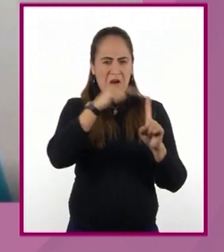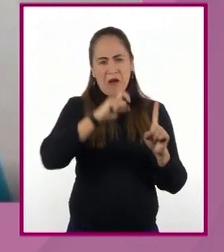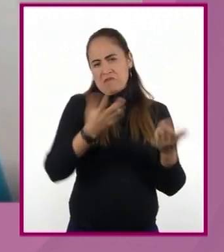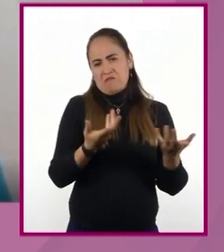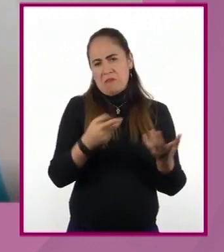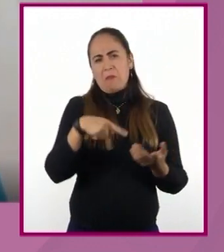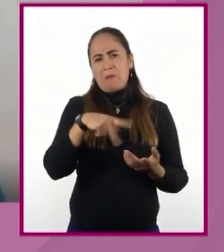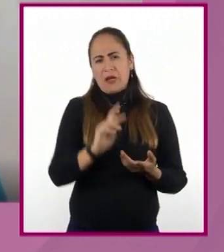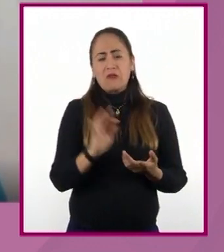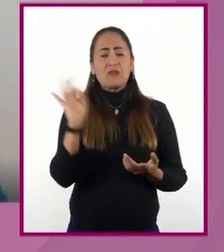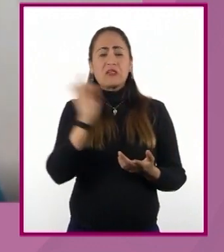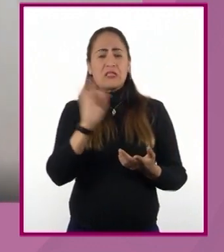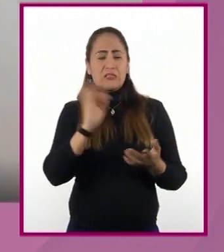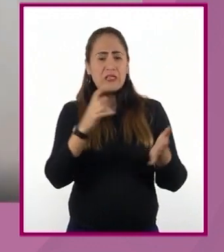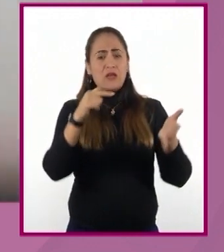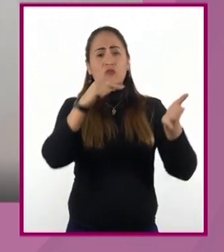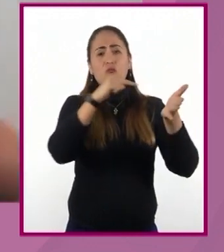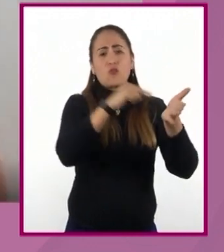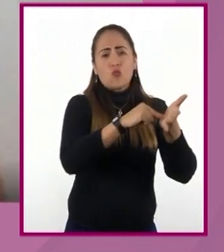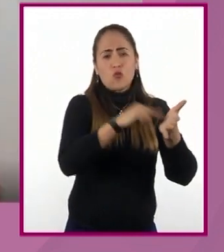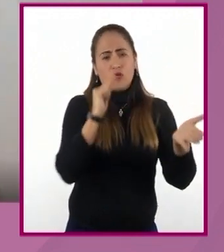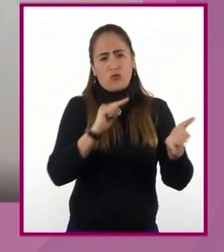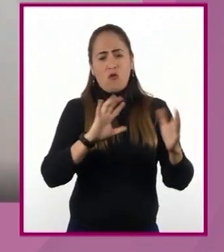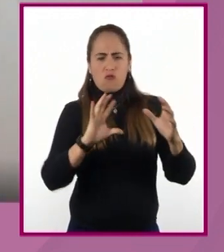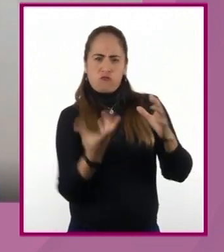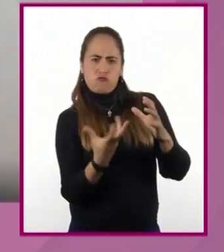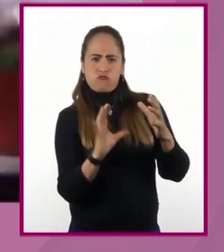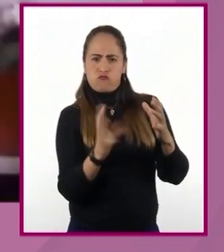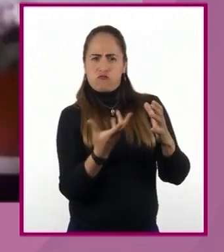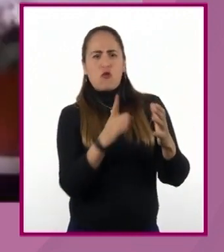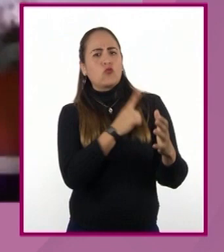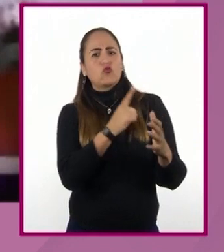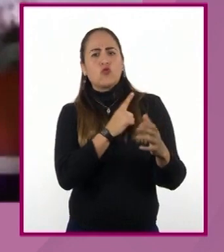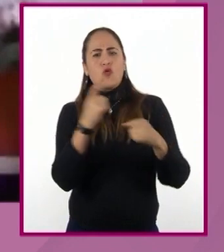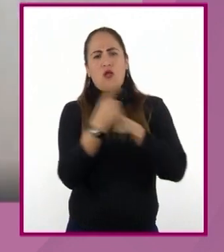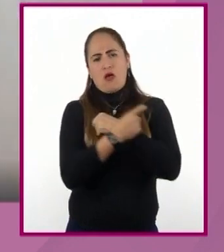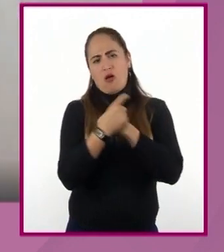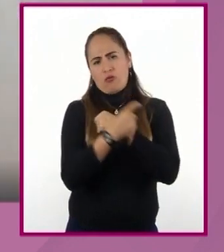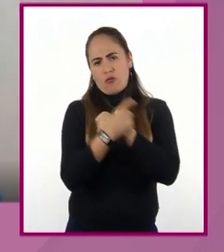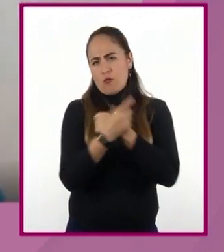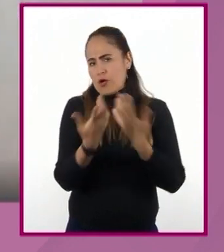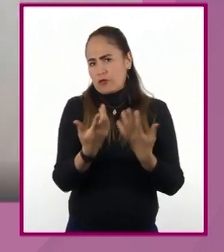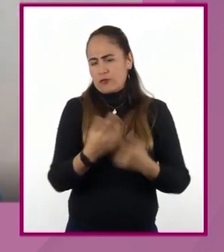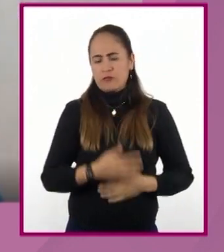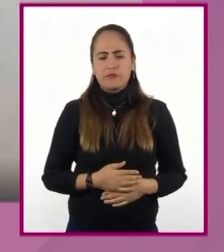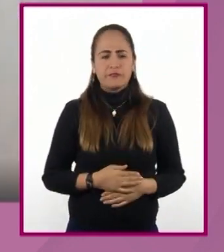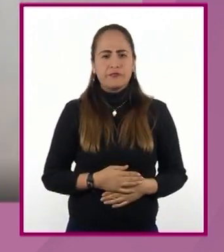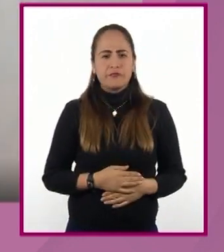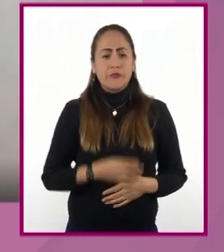está tocando un botón para que la lavadora haga todo. Claro. Y